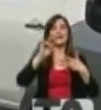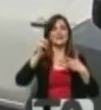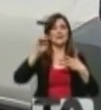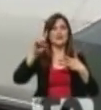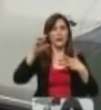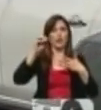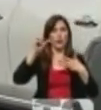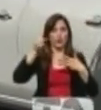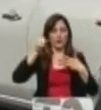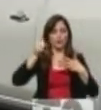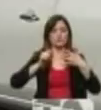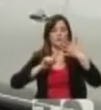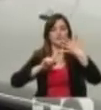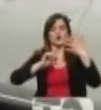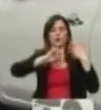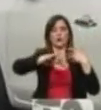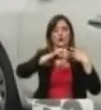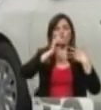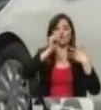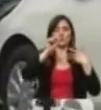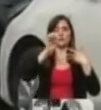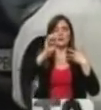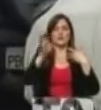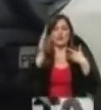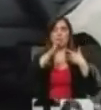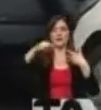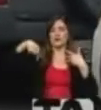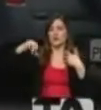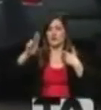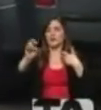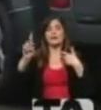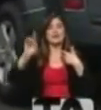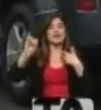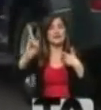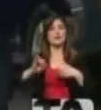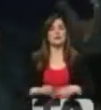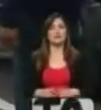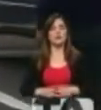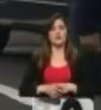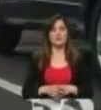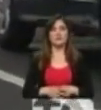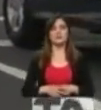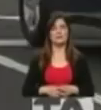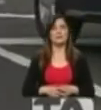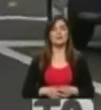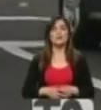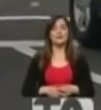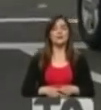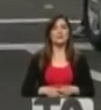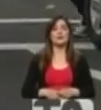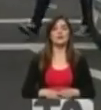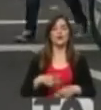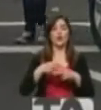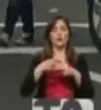forma también se interviene la calle José Kerry. Bueno, vamos a repetir por favor nuevamente rapidísimo los nombres de